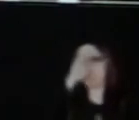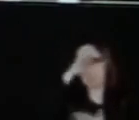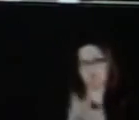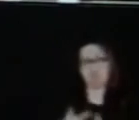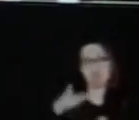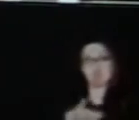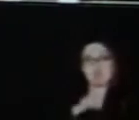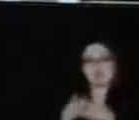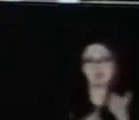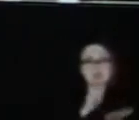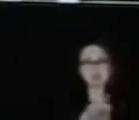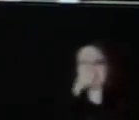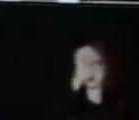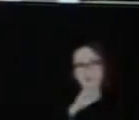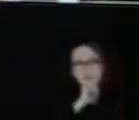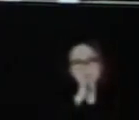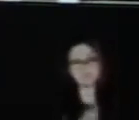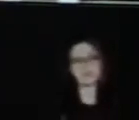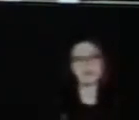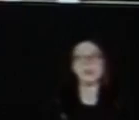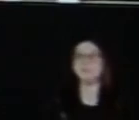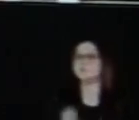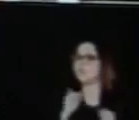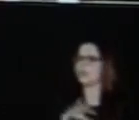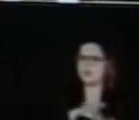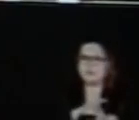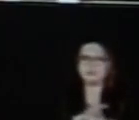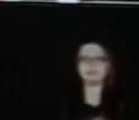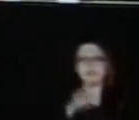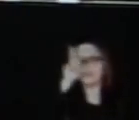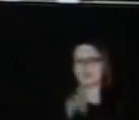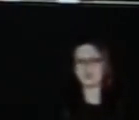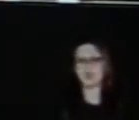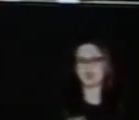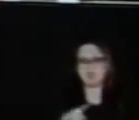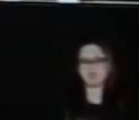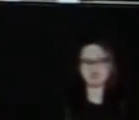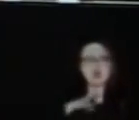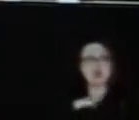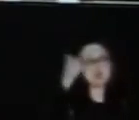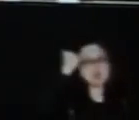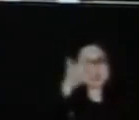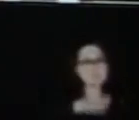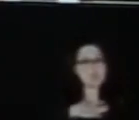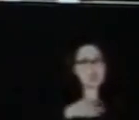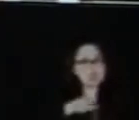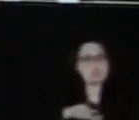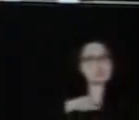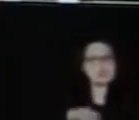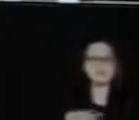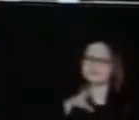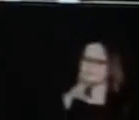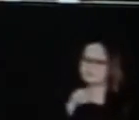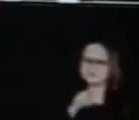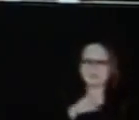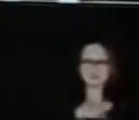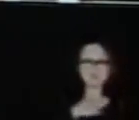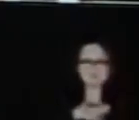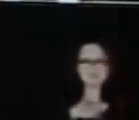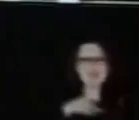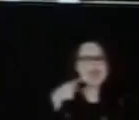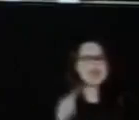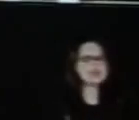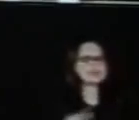antisociales. Lo digo con realismo y sin prejuicios ideológicos. La